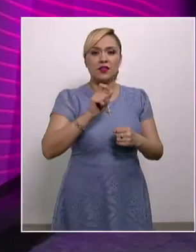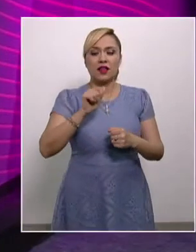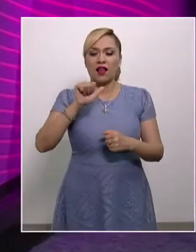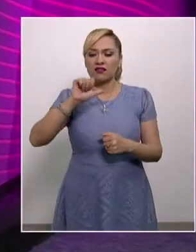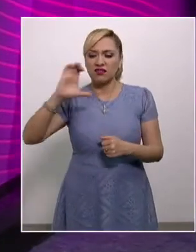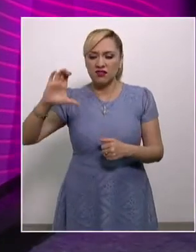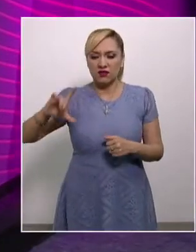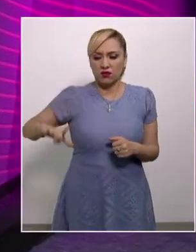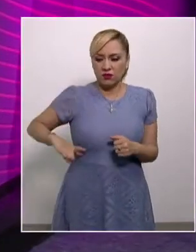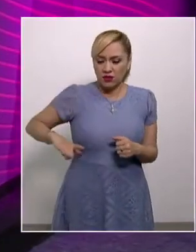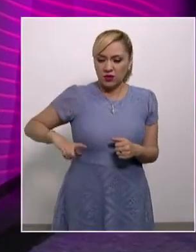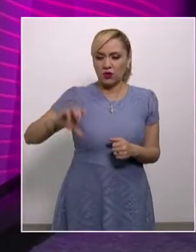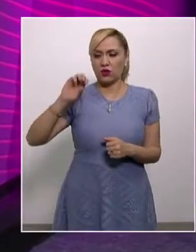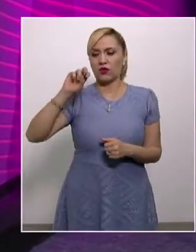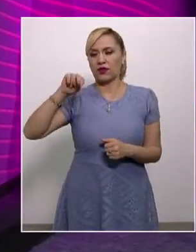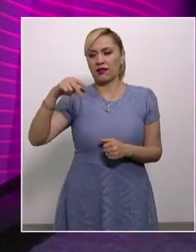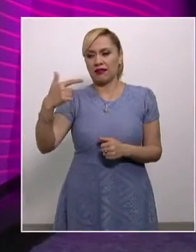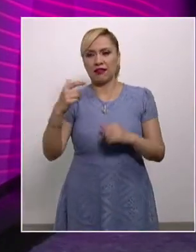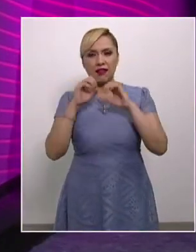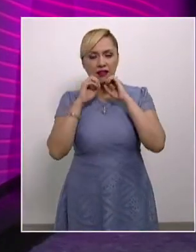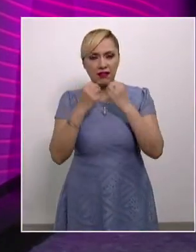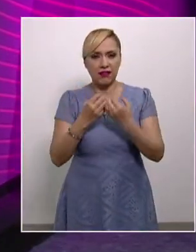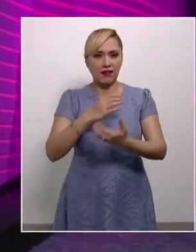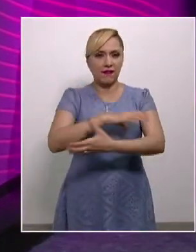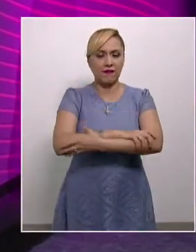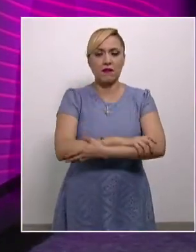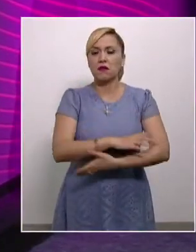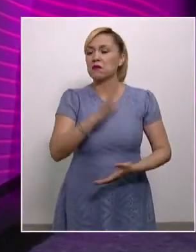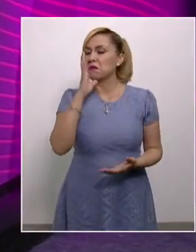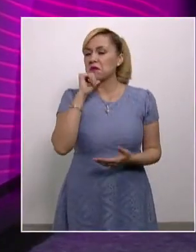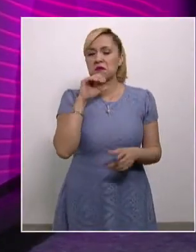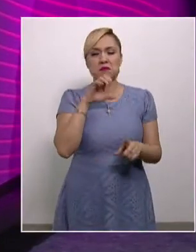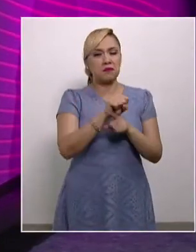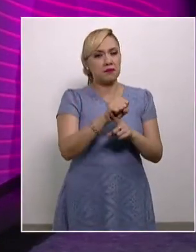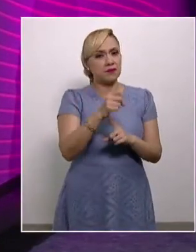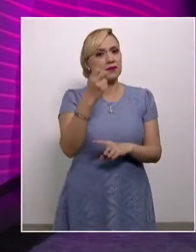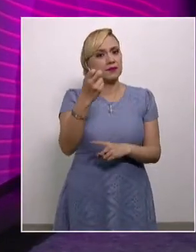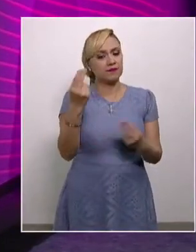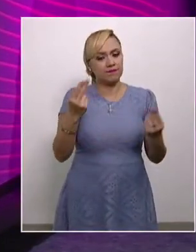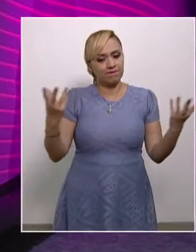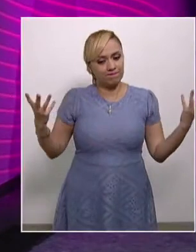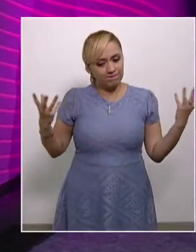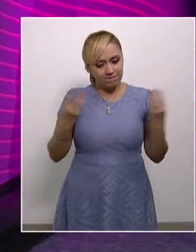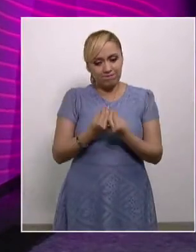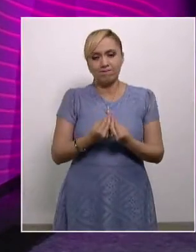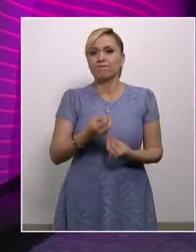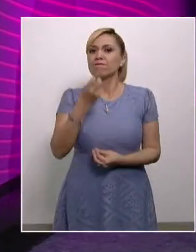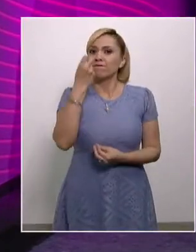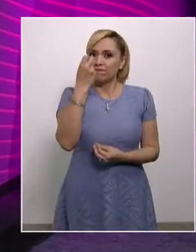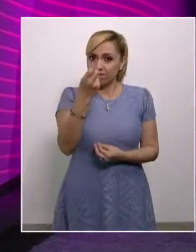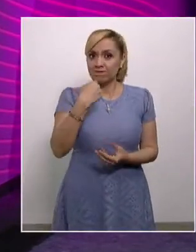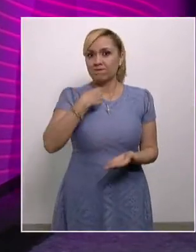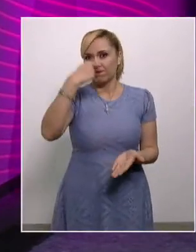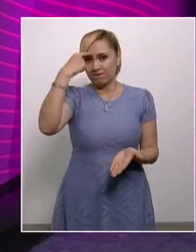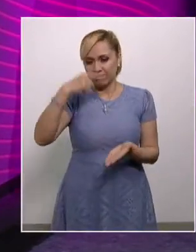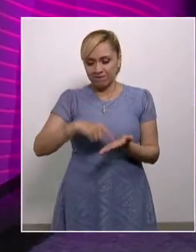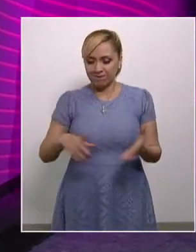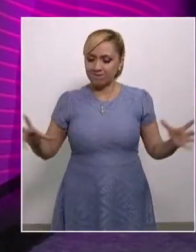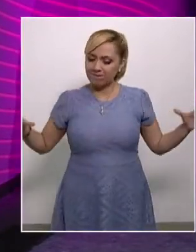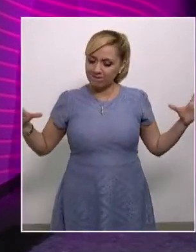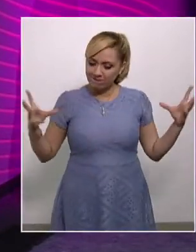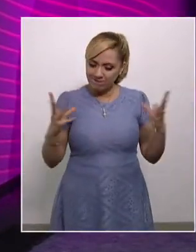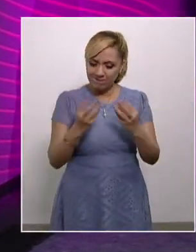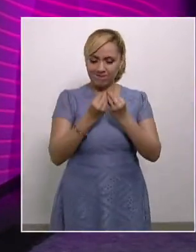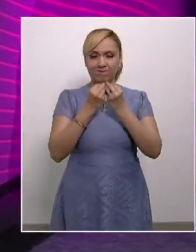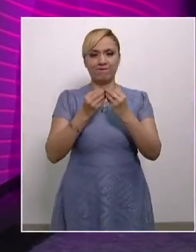de gobierno, de ONGs o tal, no lo hubiéramos logrado. Entonces, es un poquito esta articulación. Justo es lo que nos mantiene, creo, ¿no? Trabajando